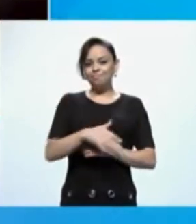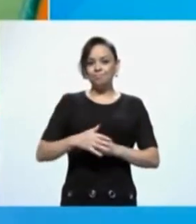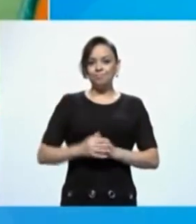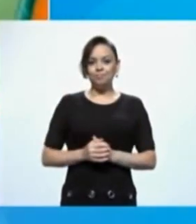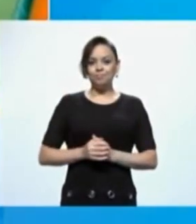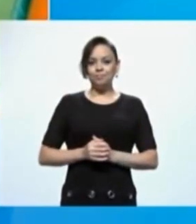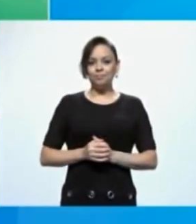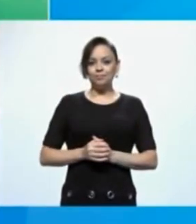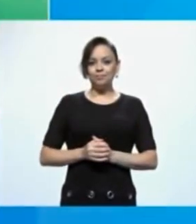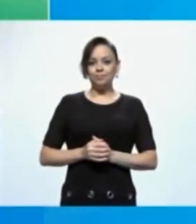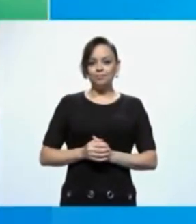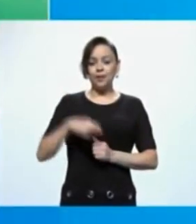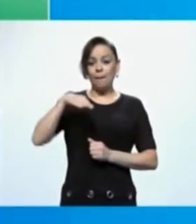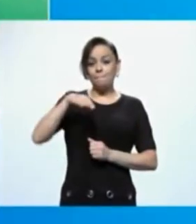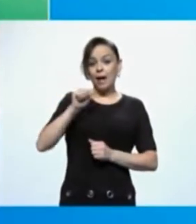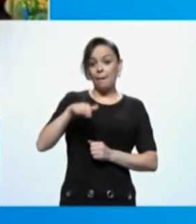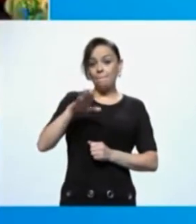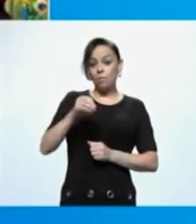El mambo.